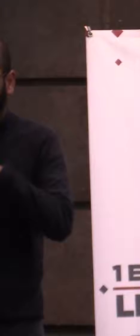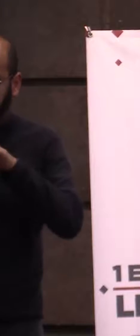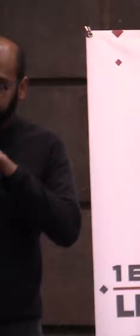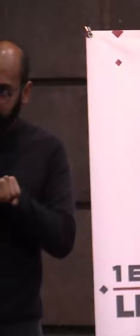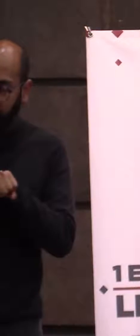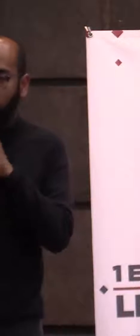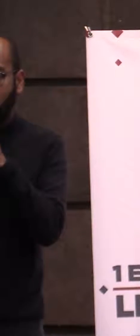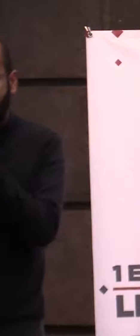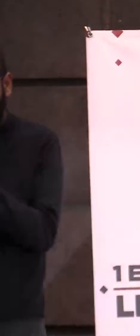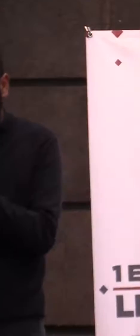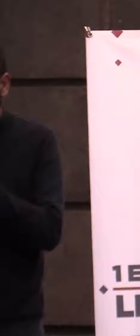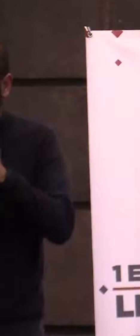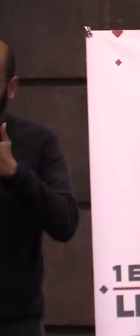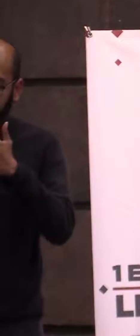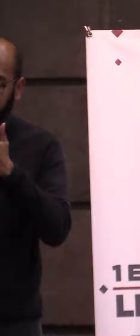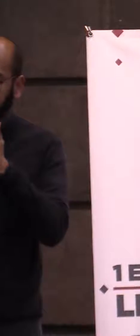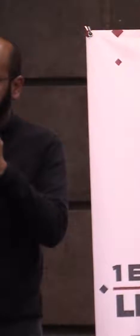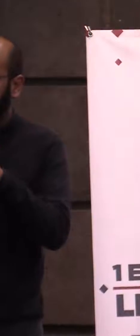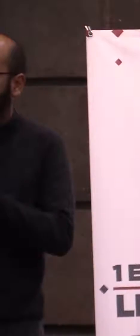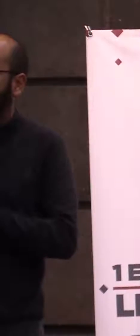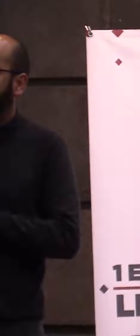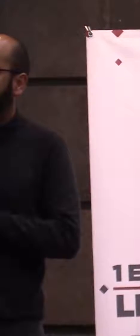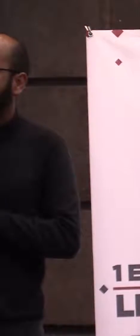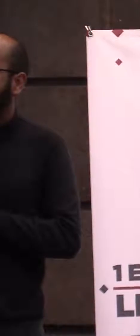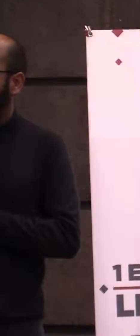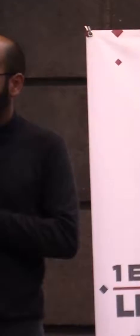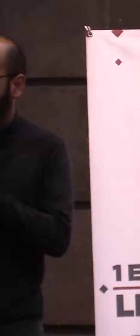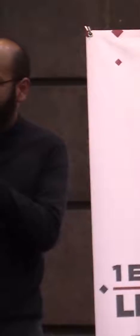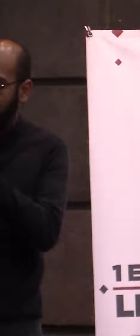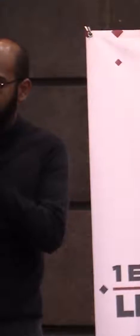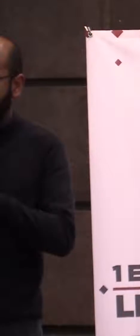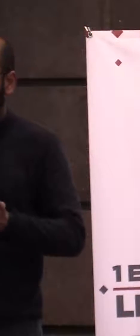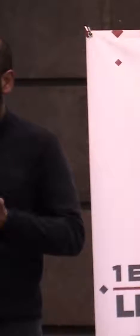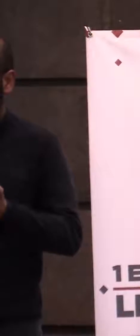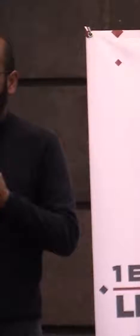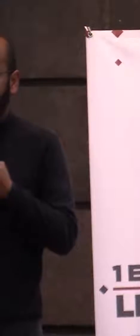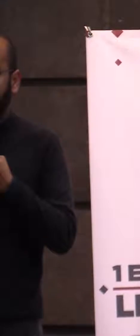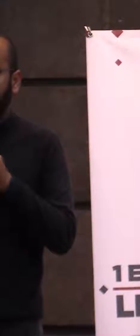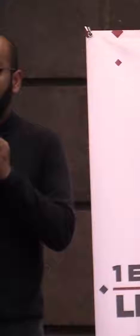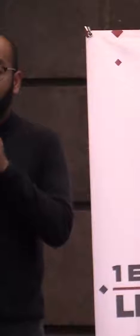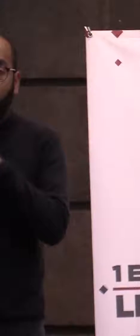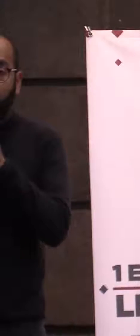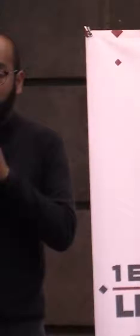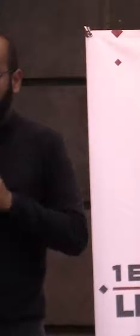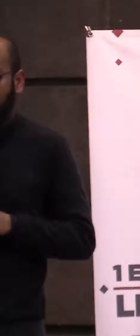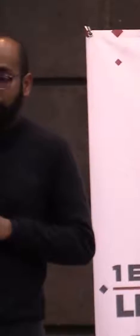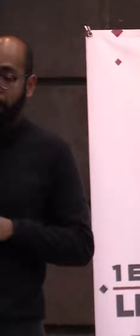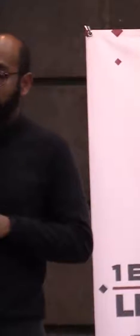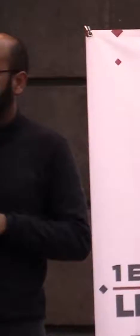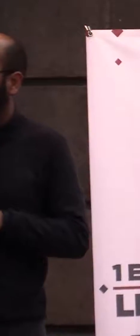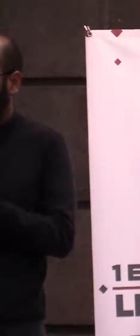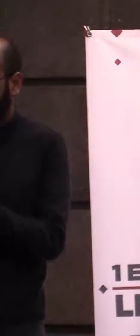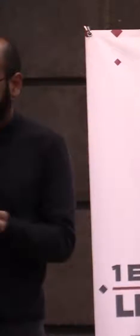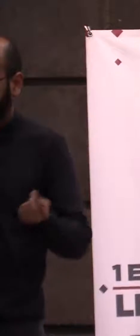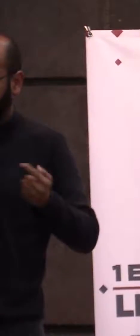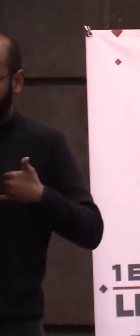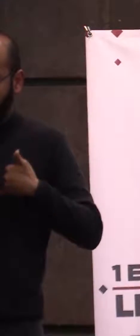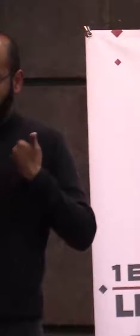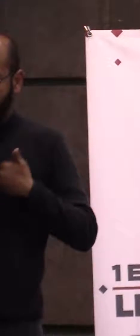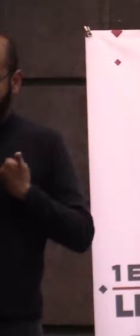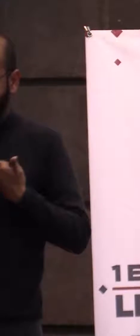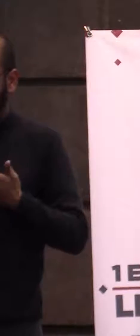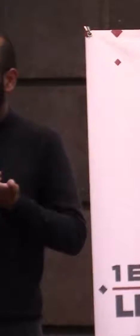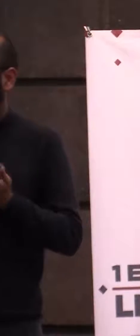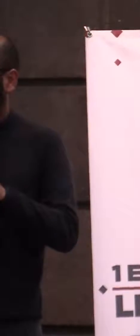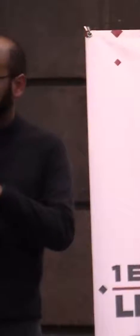el catálogo de delitos graves. El abuso a la violencia sexual contra menores de edad, el